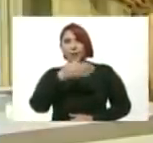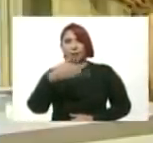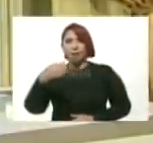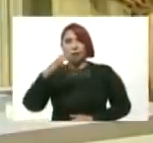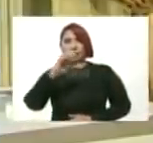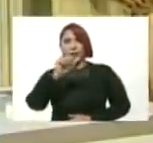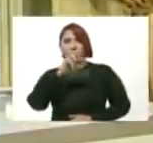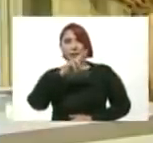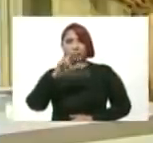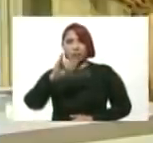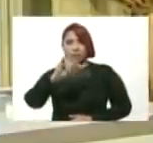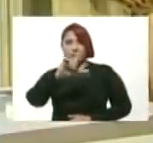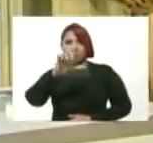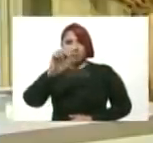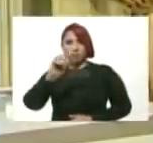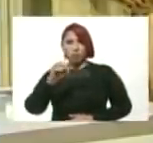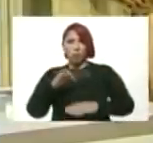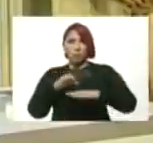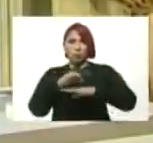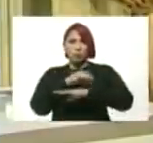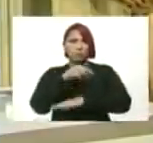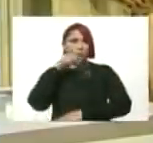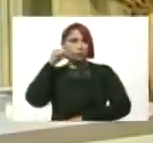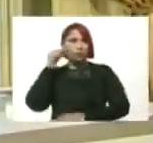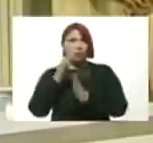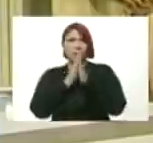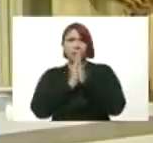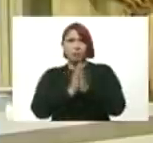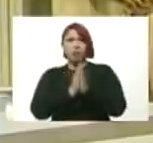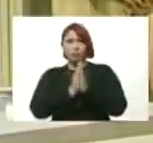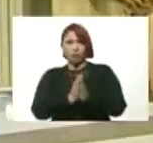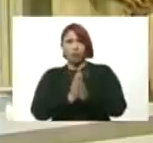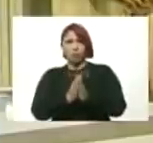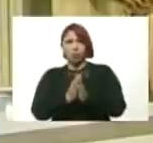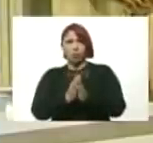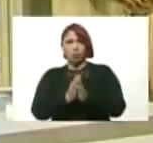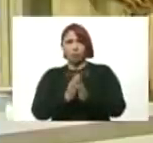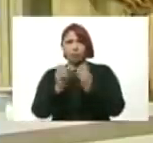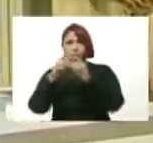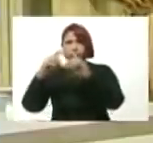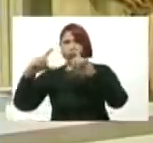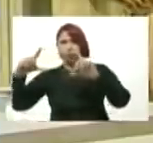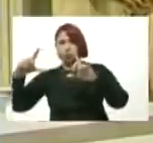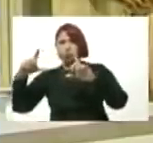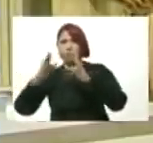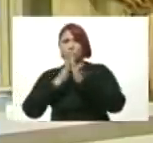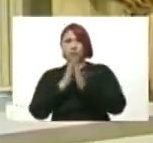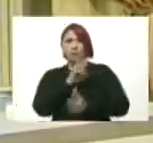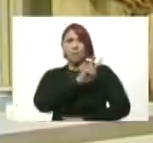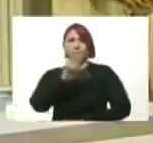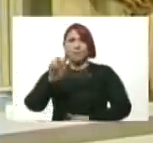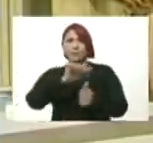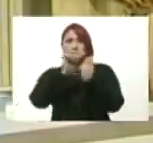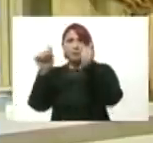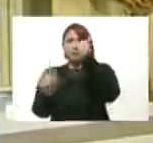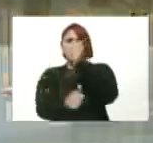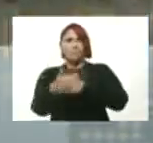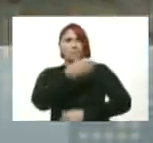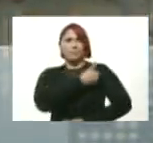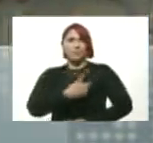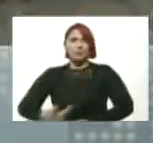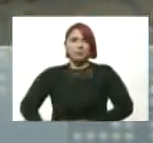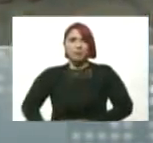allá del municipio sucre si me la pueden poner por favor señora vicepresidenta ya está en el centro de